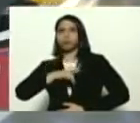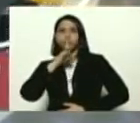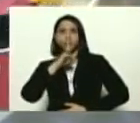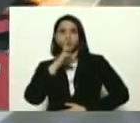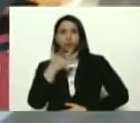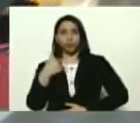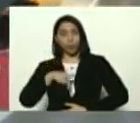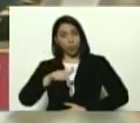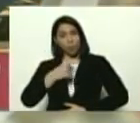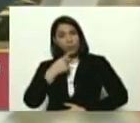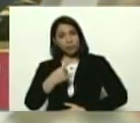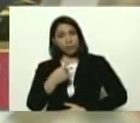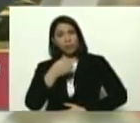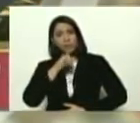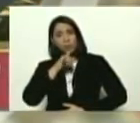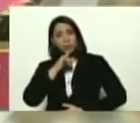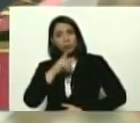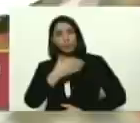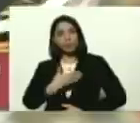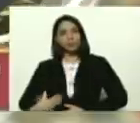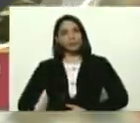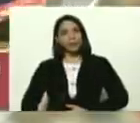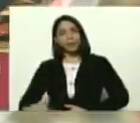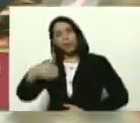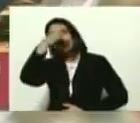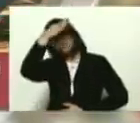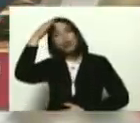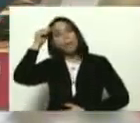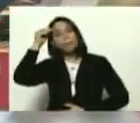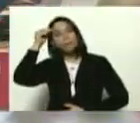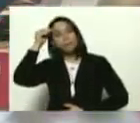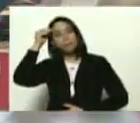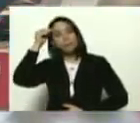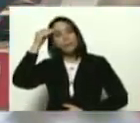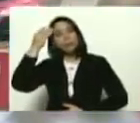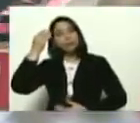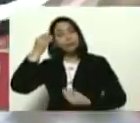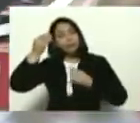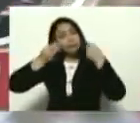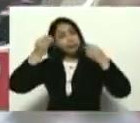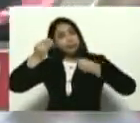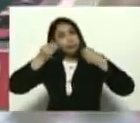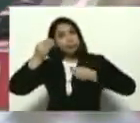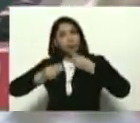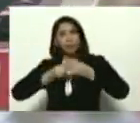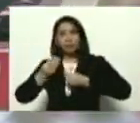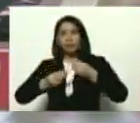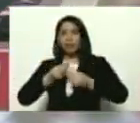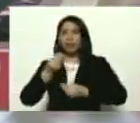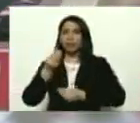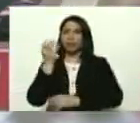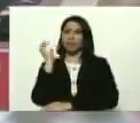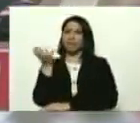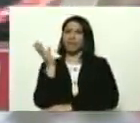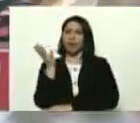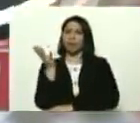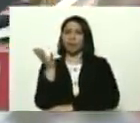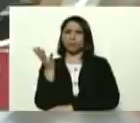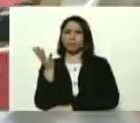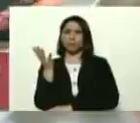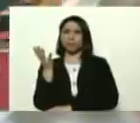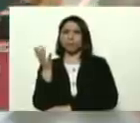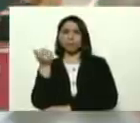Hoy decían en la noticia que el presidente Donald Trump planea realizar un meeting en Tulsa este sábado